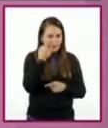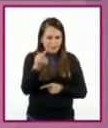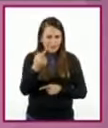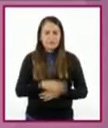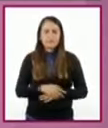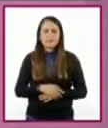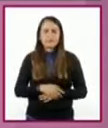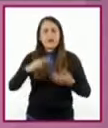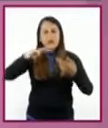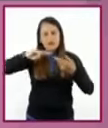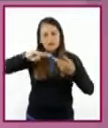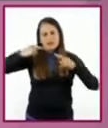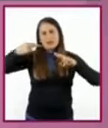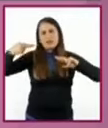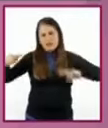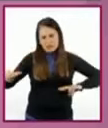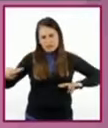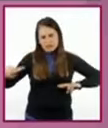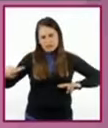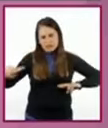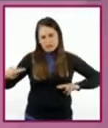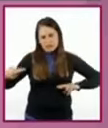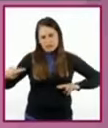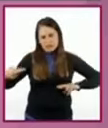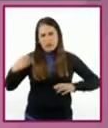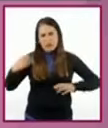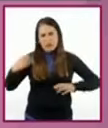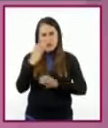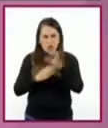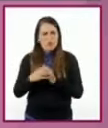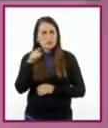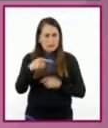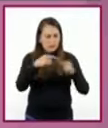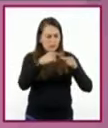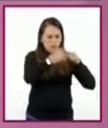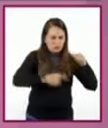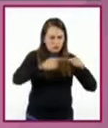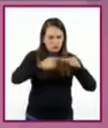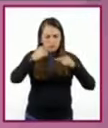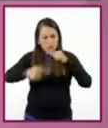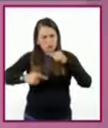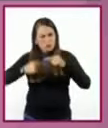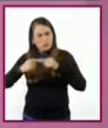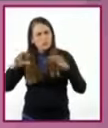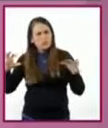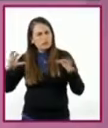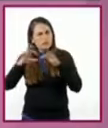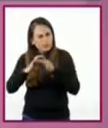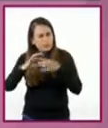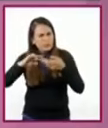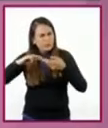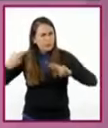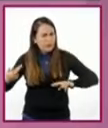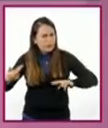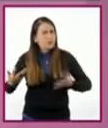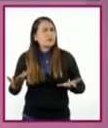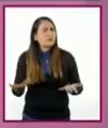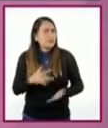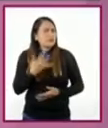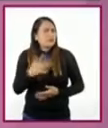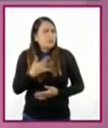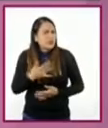relación tiene con los elementos presentes en los ciclos biogeoquímicos? ¿Ya lo infirieron?